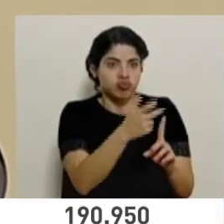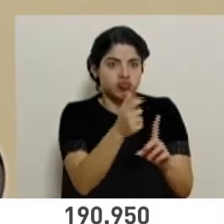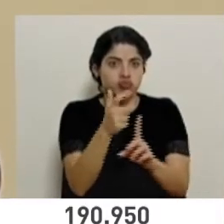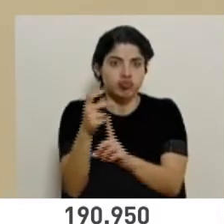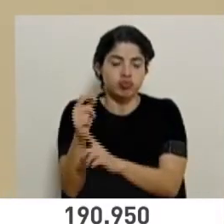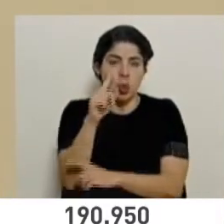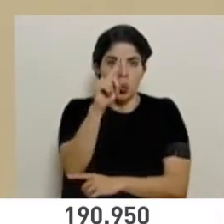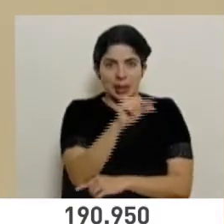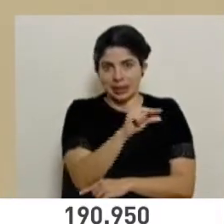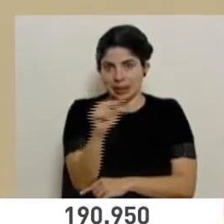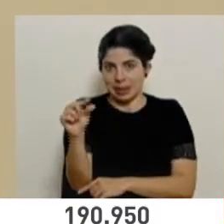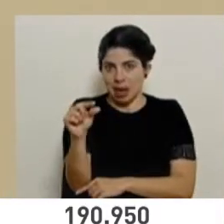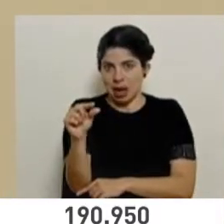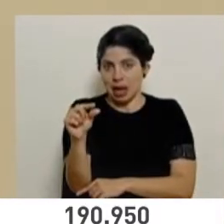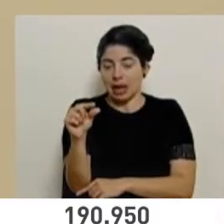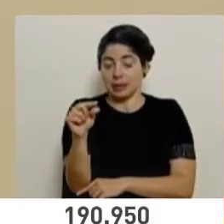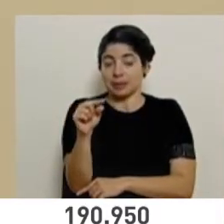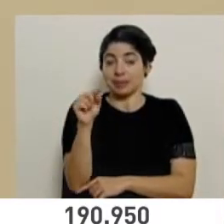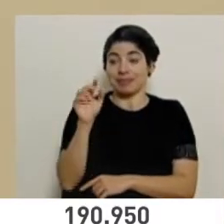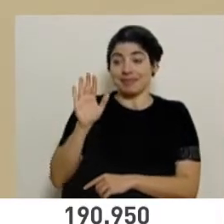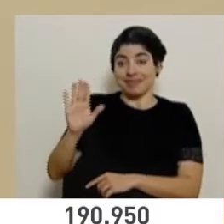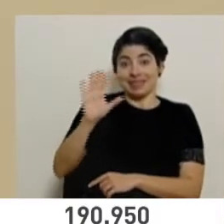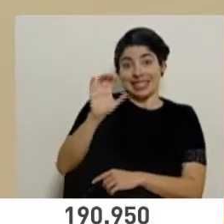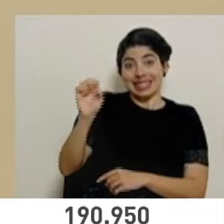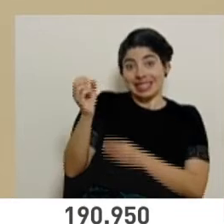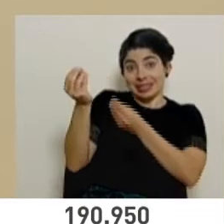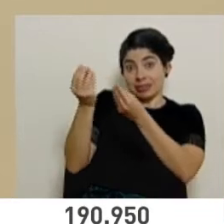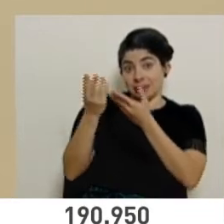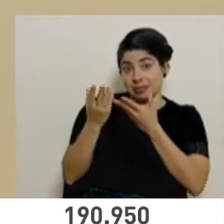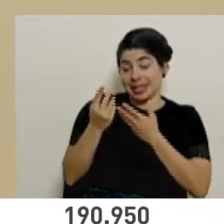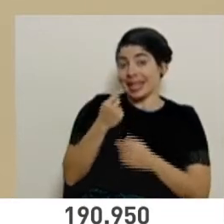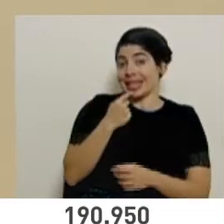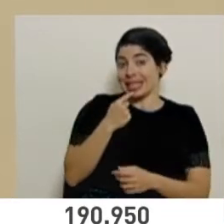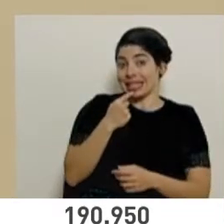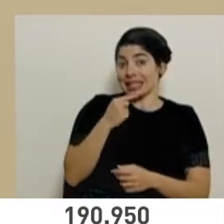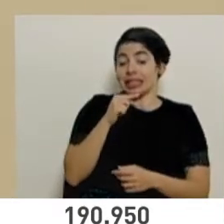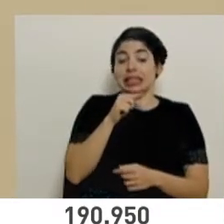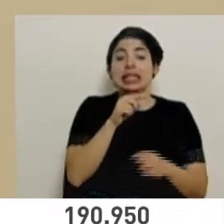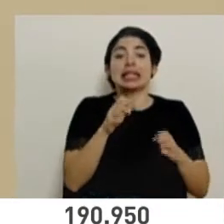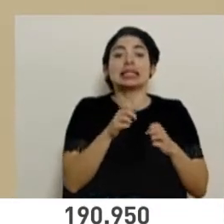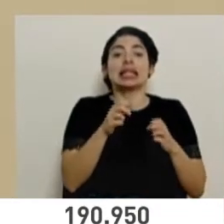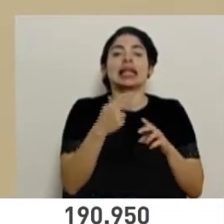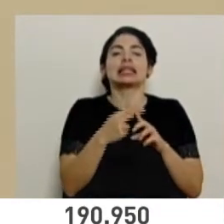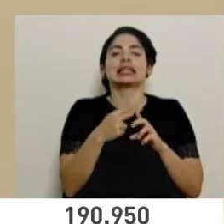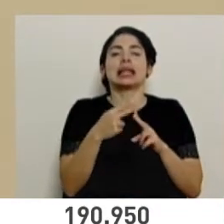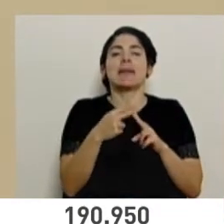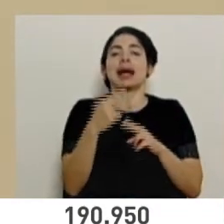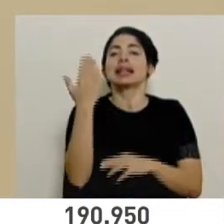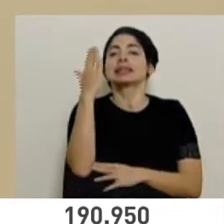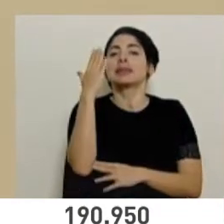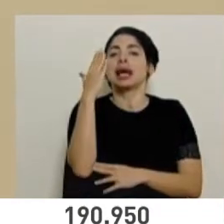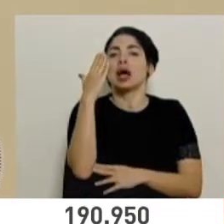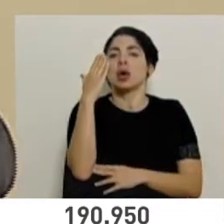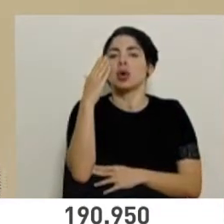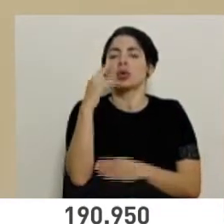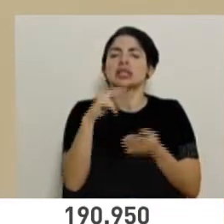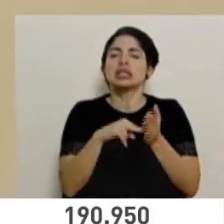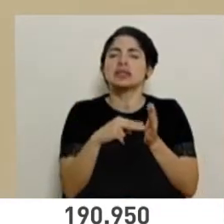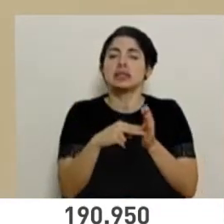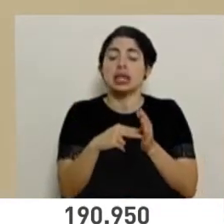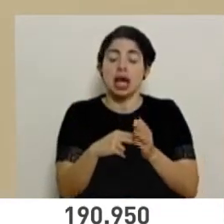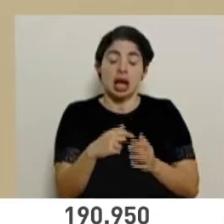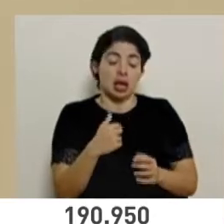semana. Eso que la Caja nos ha informado, que es la estrategia espejo, lo que implica es que